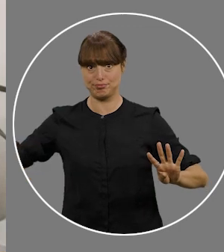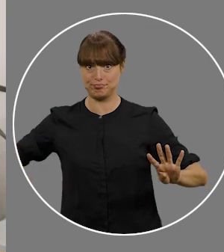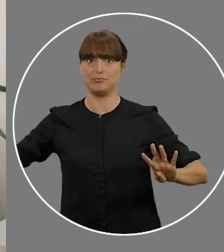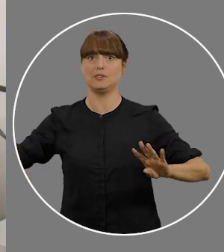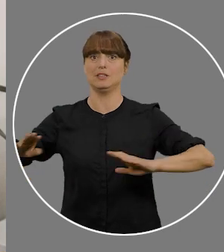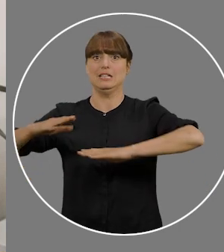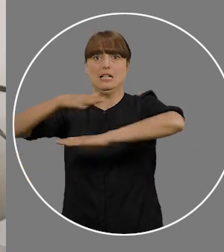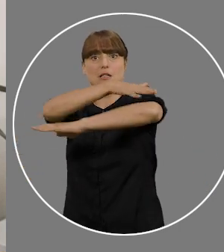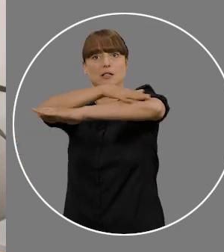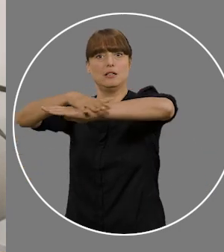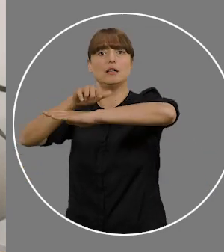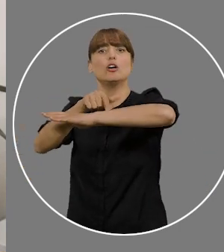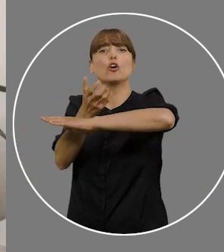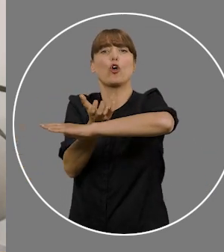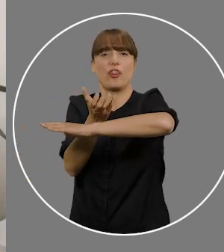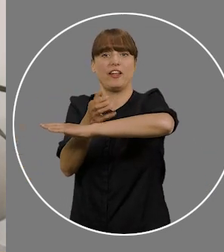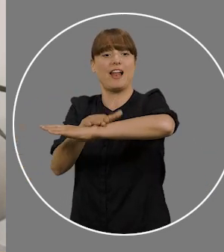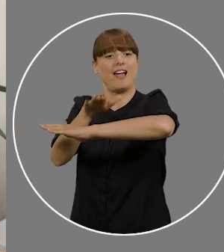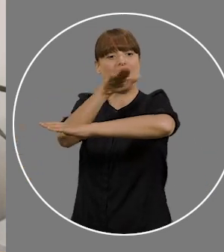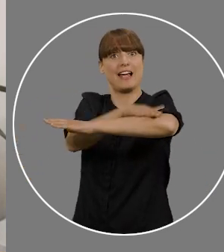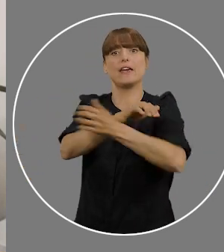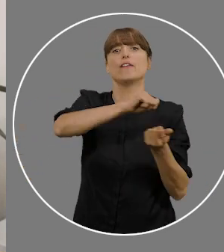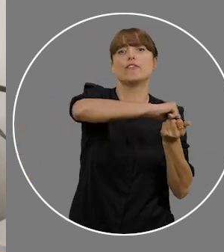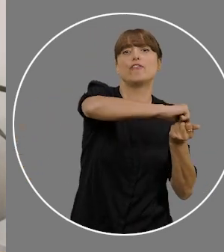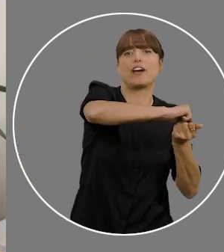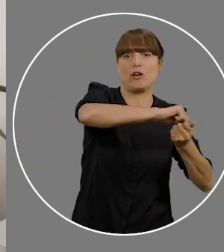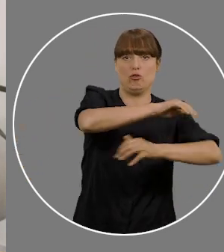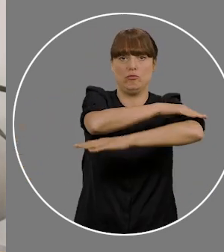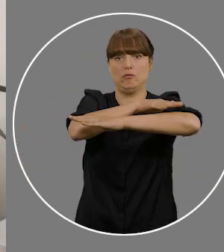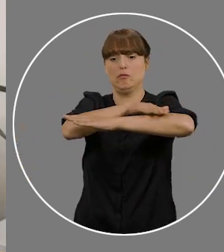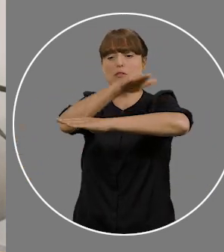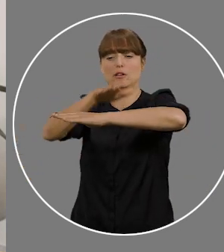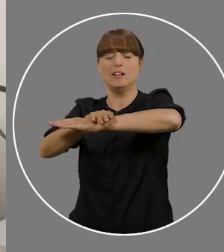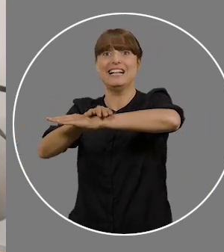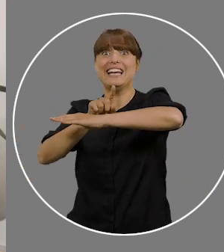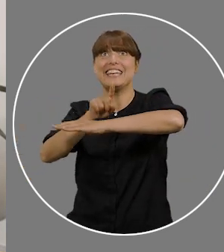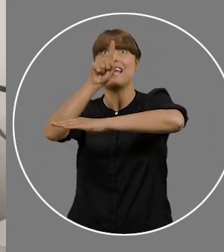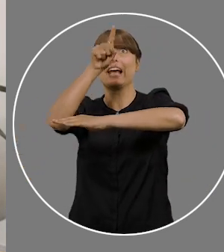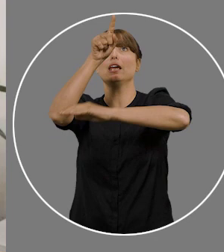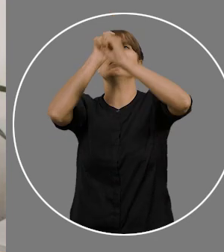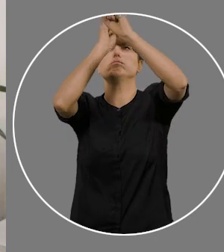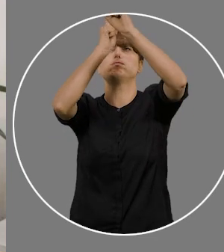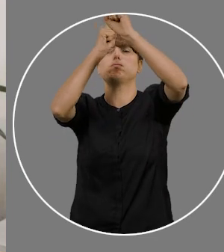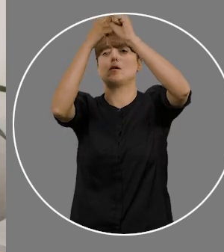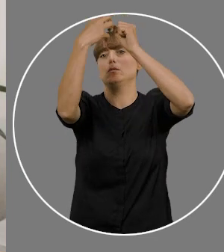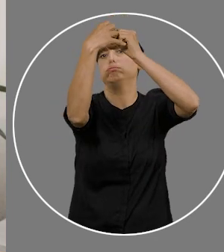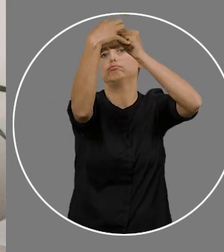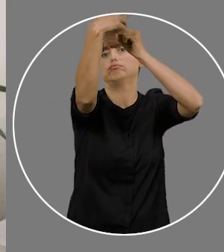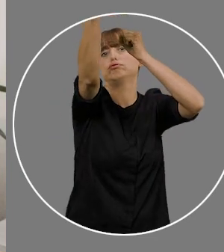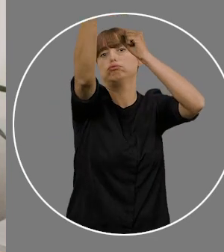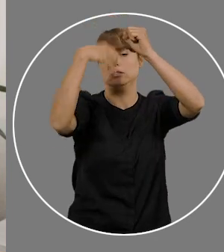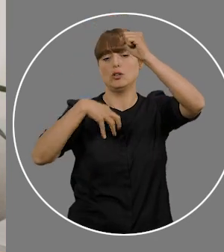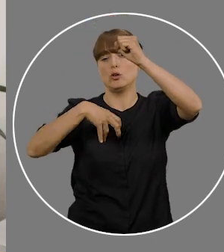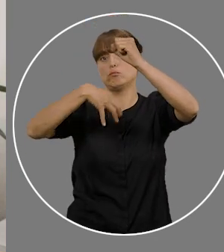mejor fregaba y eso, y luego pues había un agujero que se iban los humos cuando cocinaba,